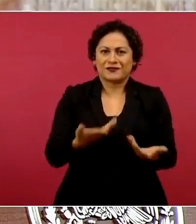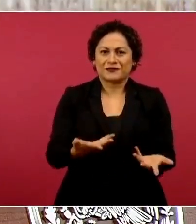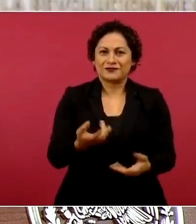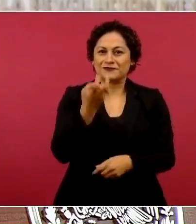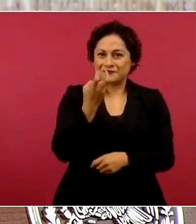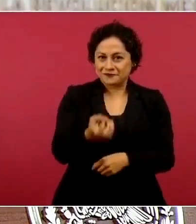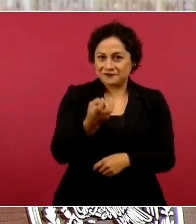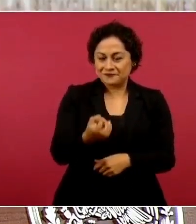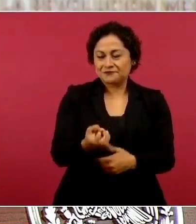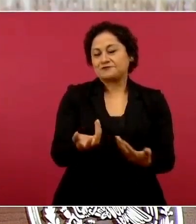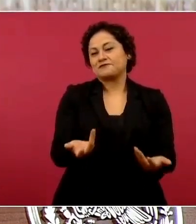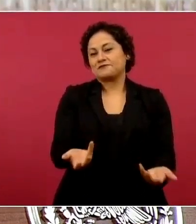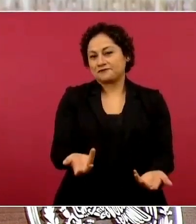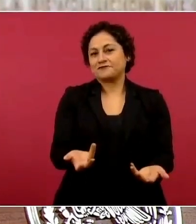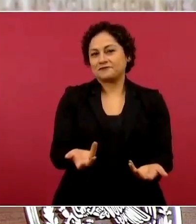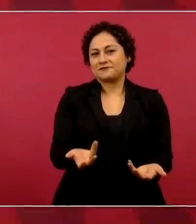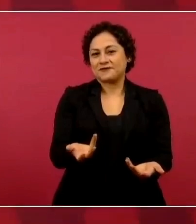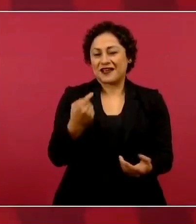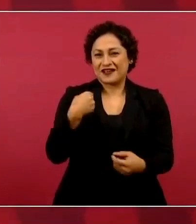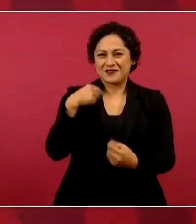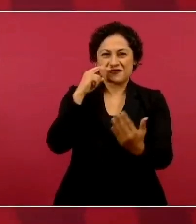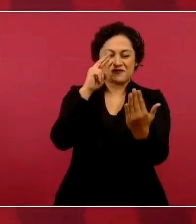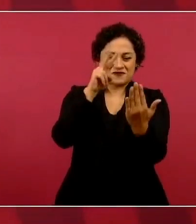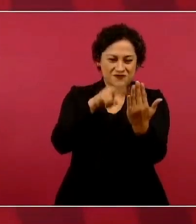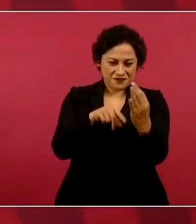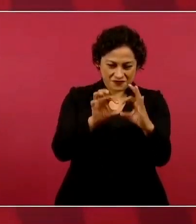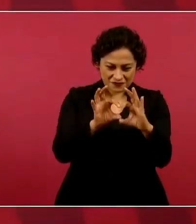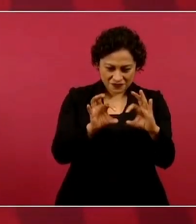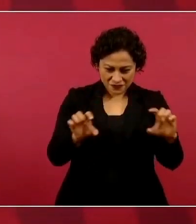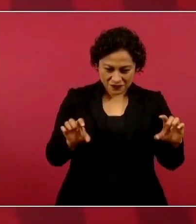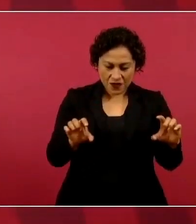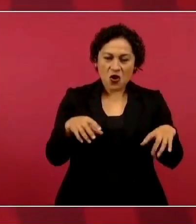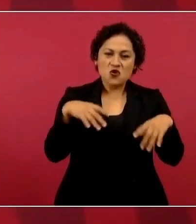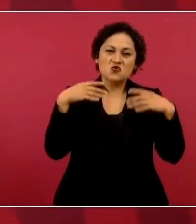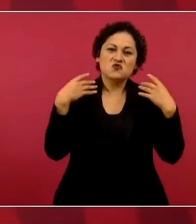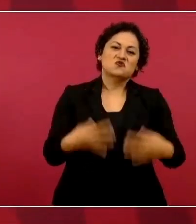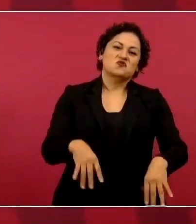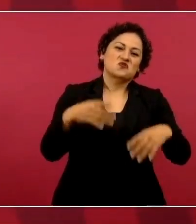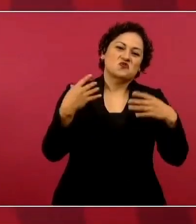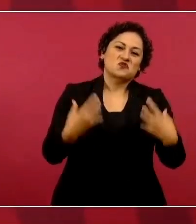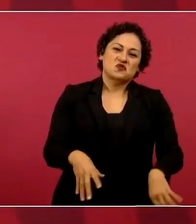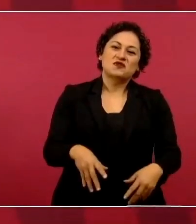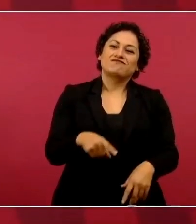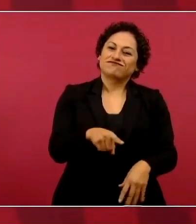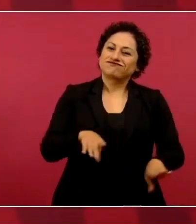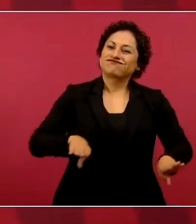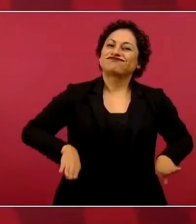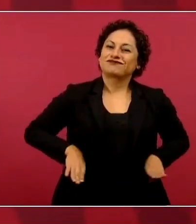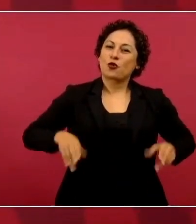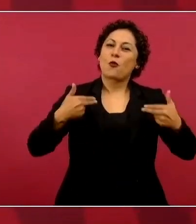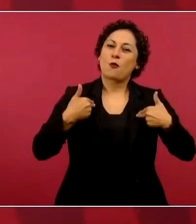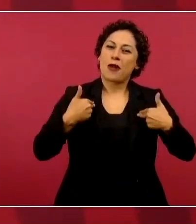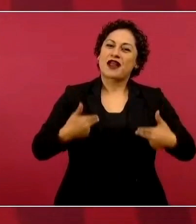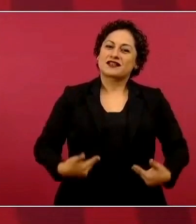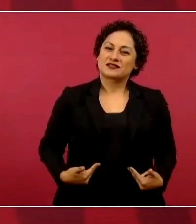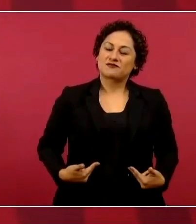Esa es, para mí, la esencia del humanismo mexicano.